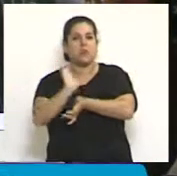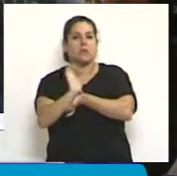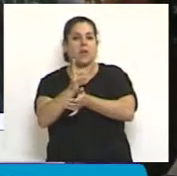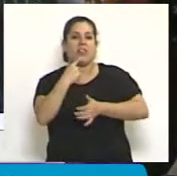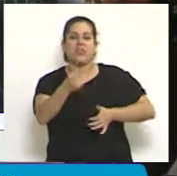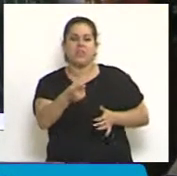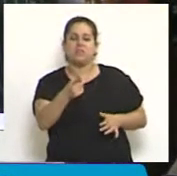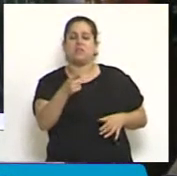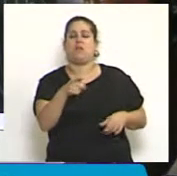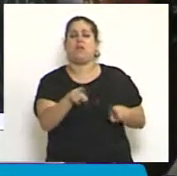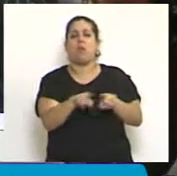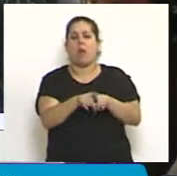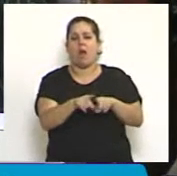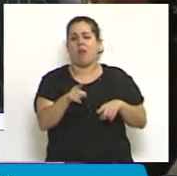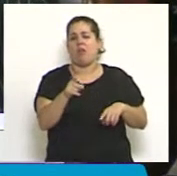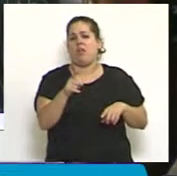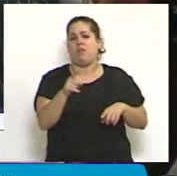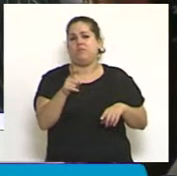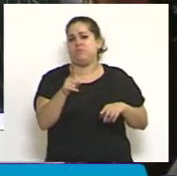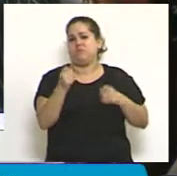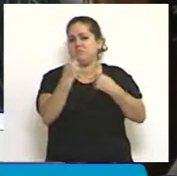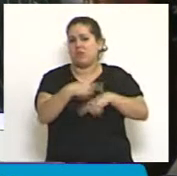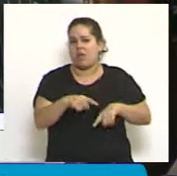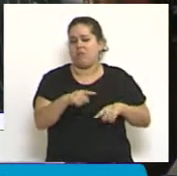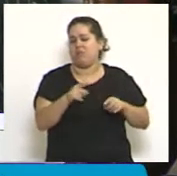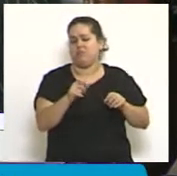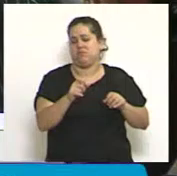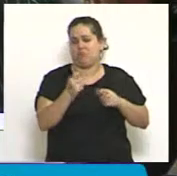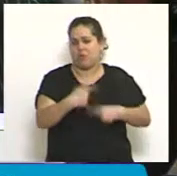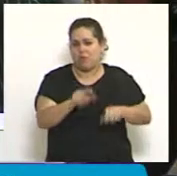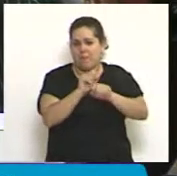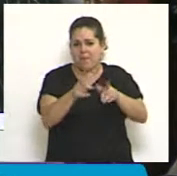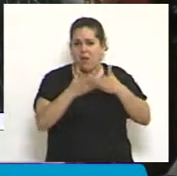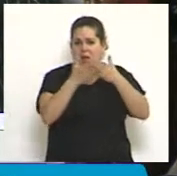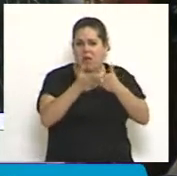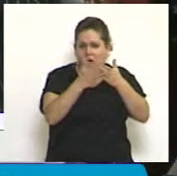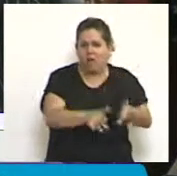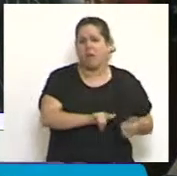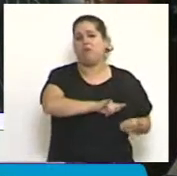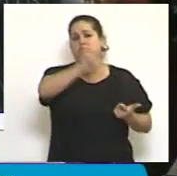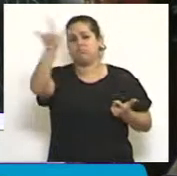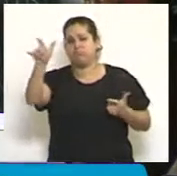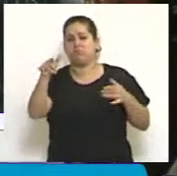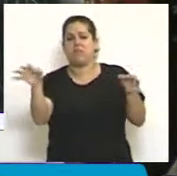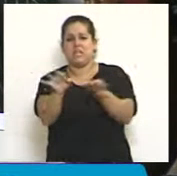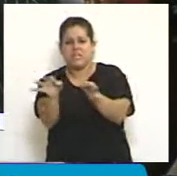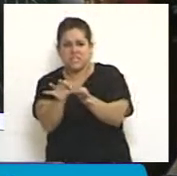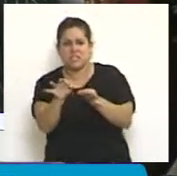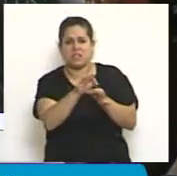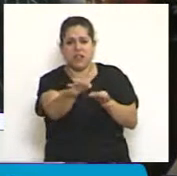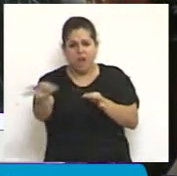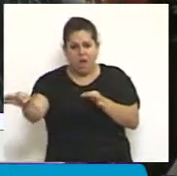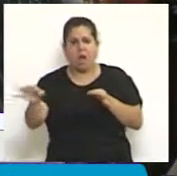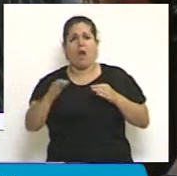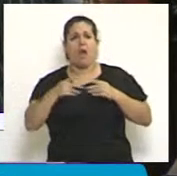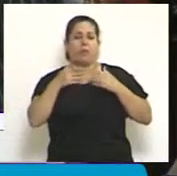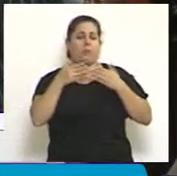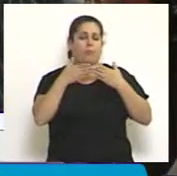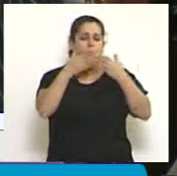objeto de reservas y disidencias, porque tiene que ver para sus